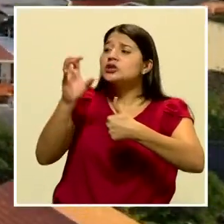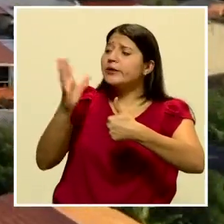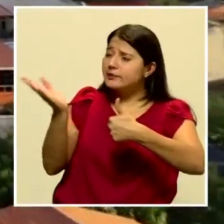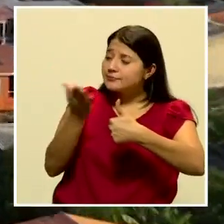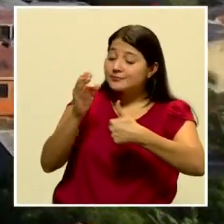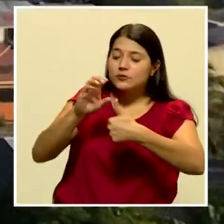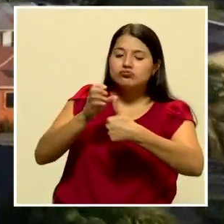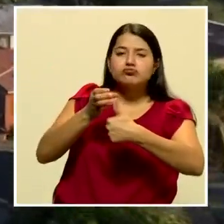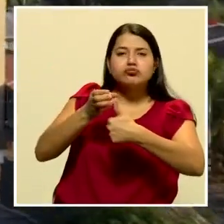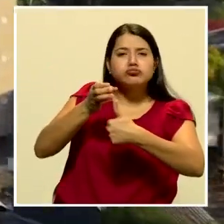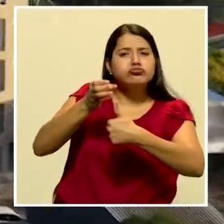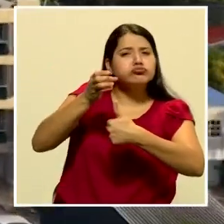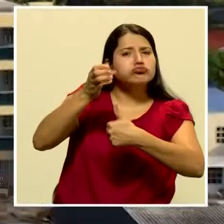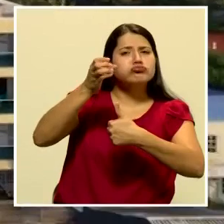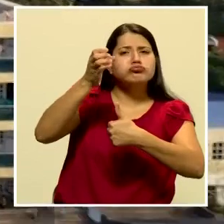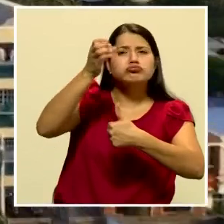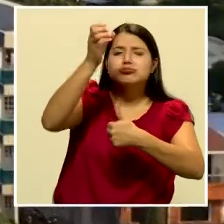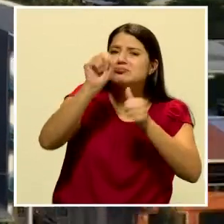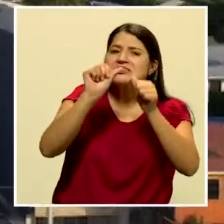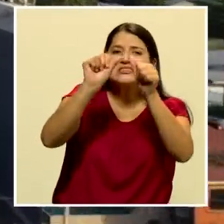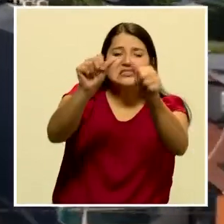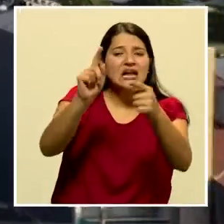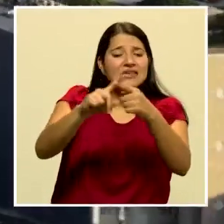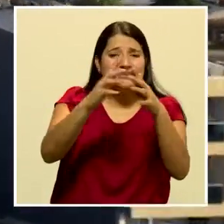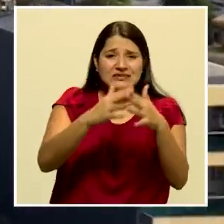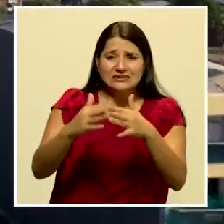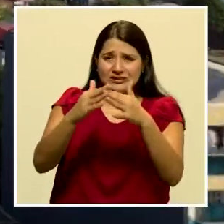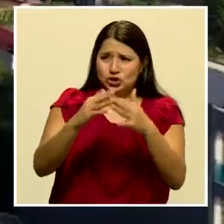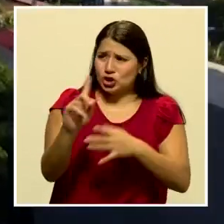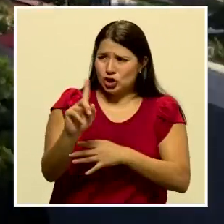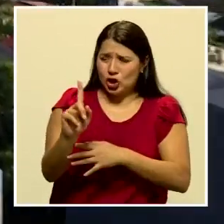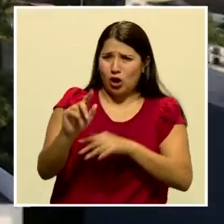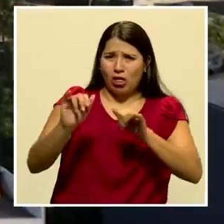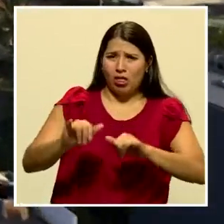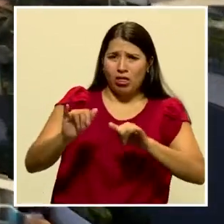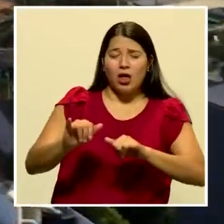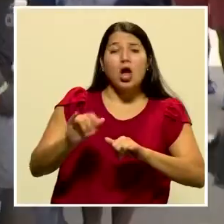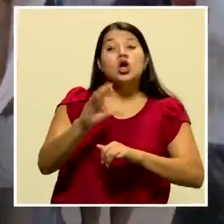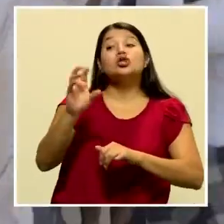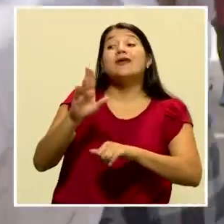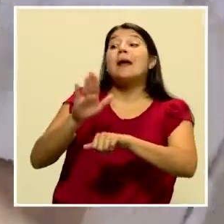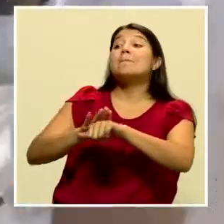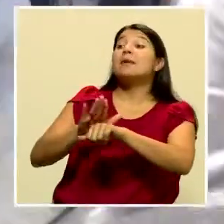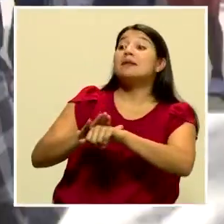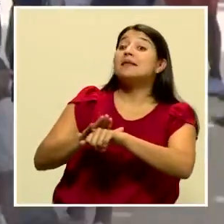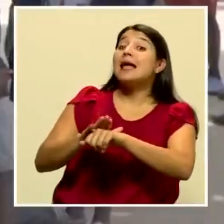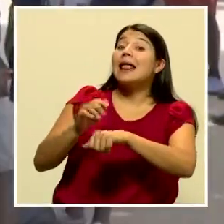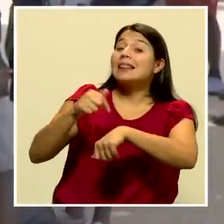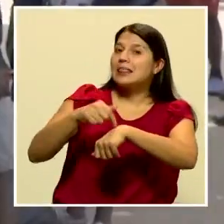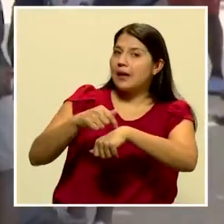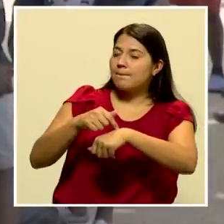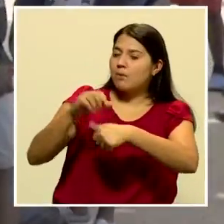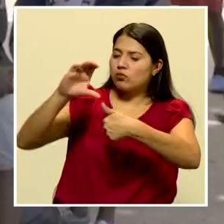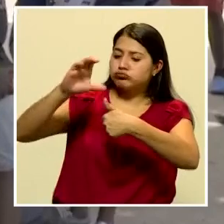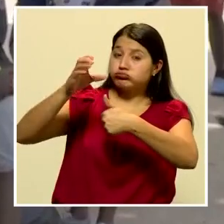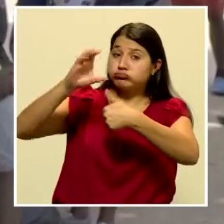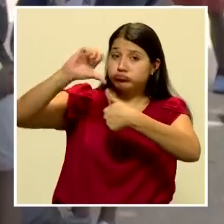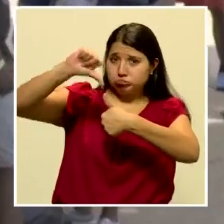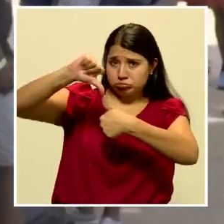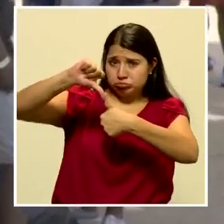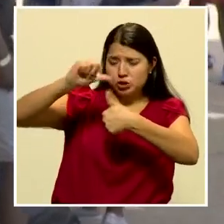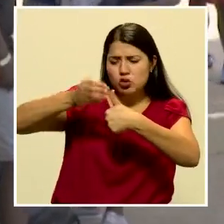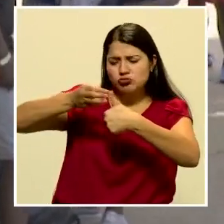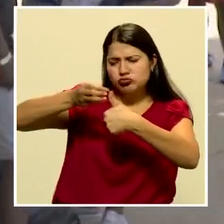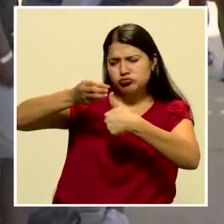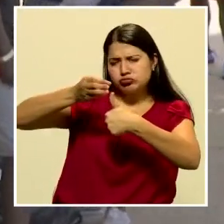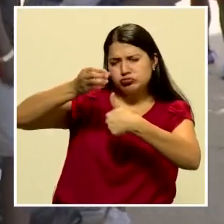destino. Entonces, este permiso de ingreso y tránsito es por 25 días y en estos 25 días que son prorrogables por